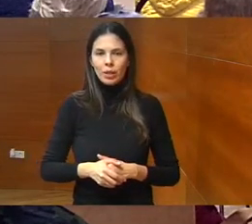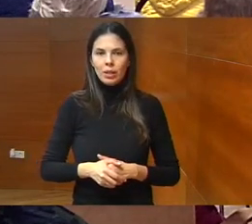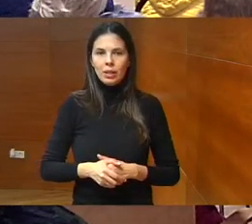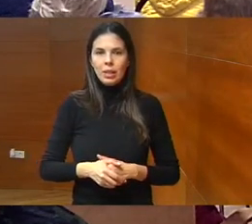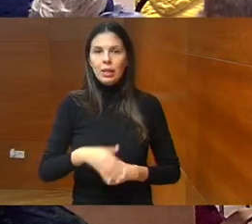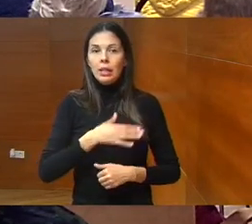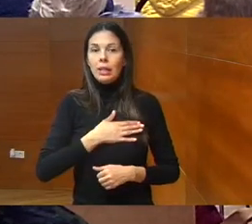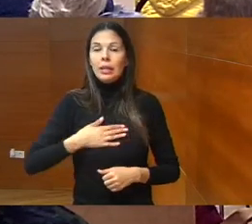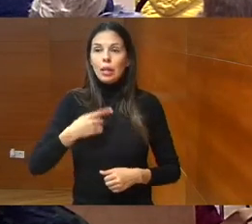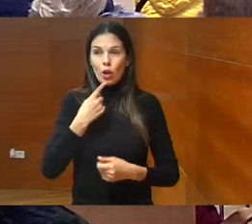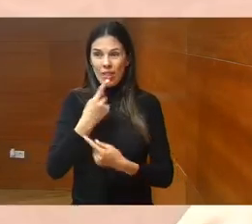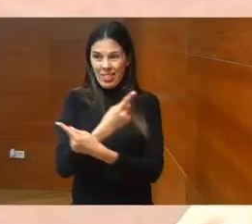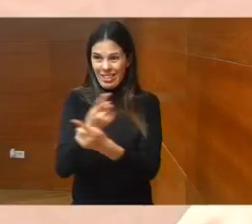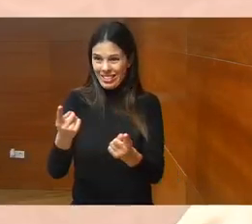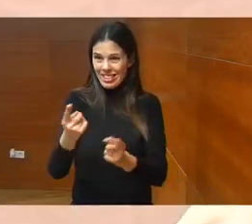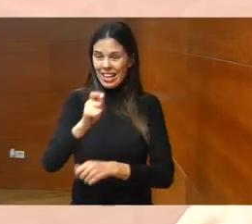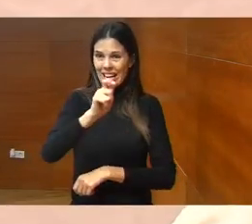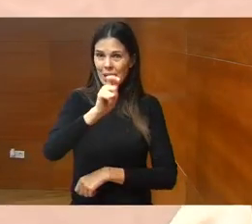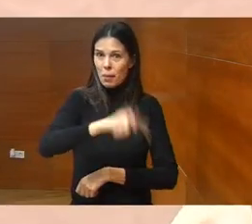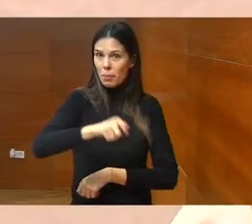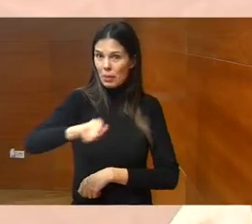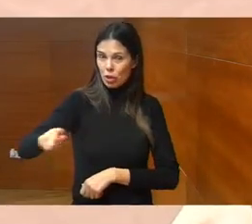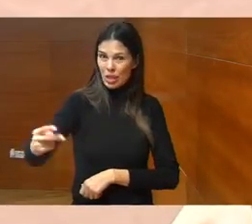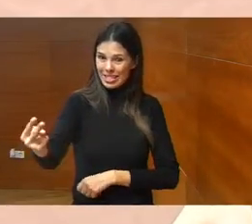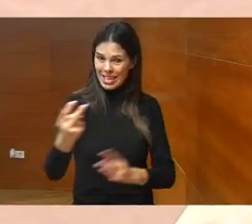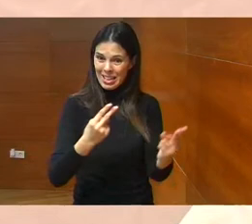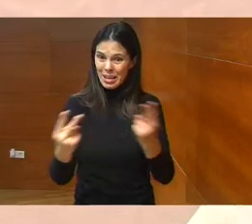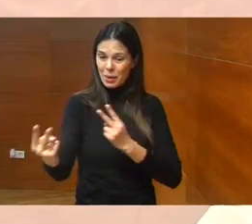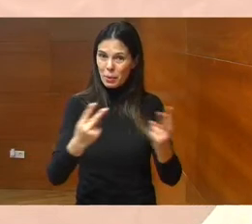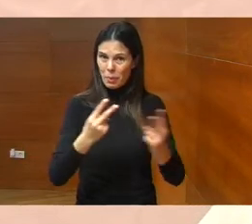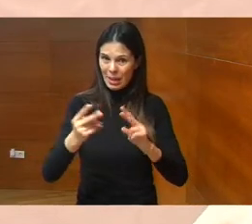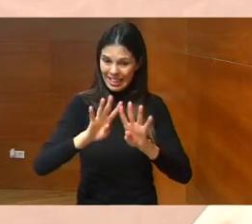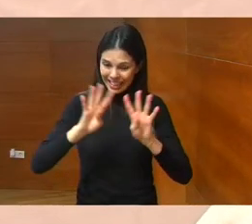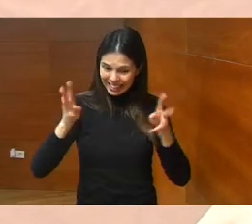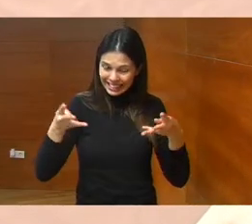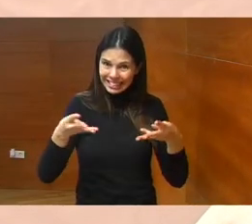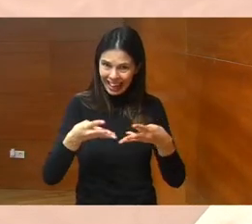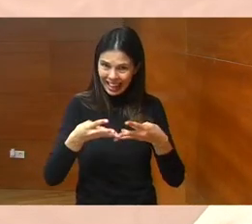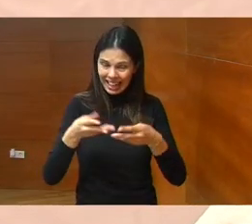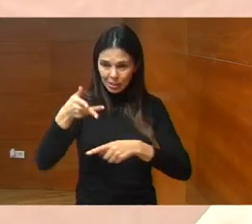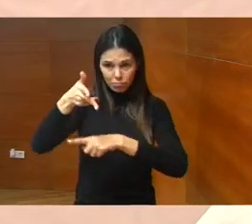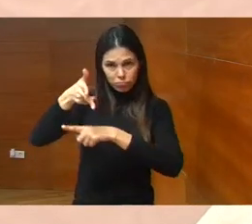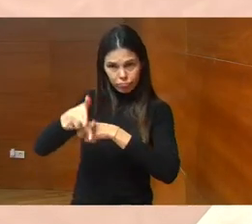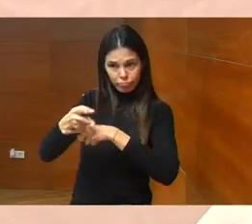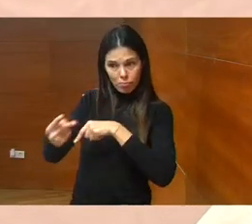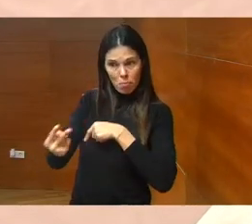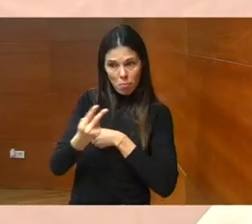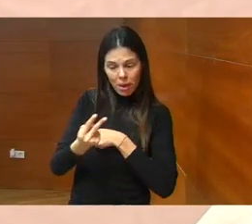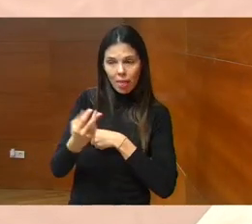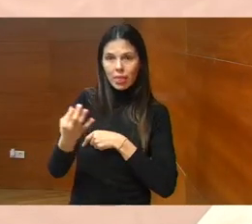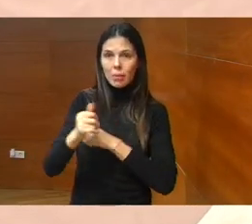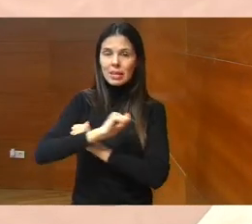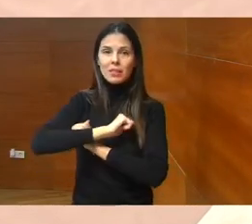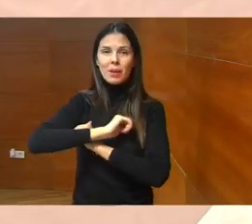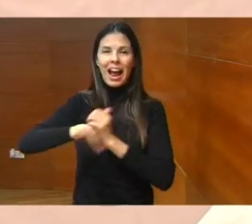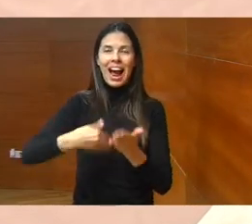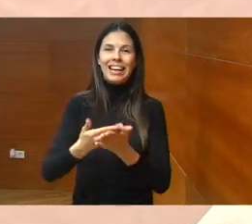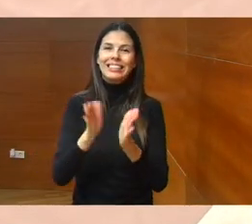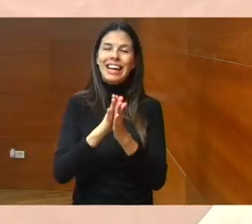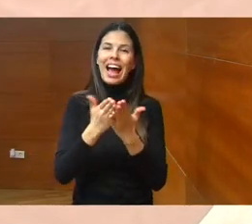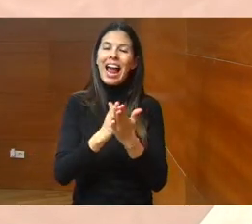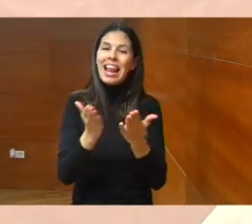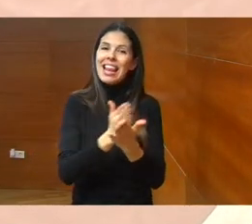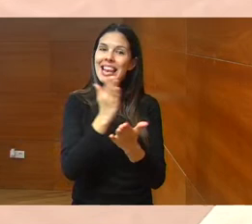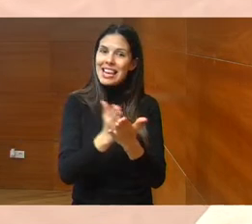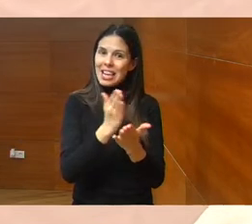decir ya las personas que nos estén viendo a través de internet Que bueno que habrá que esperar a publicación del libro para ver